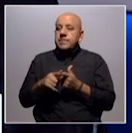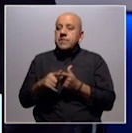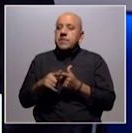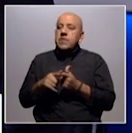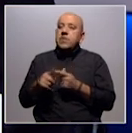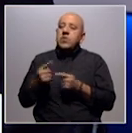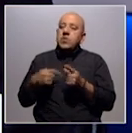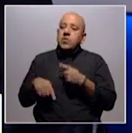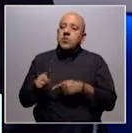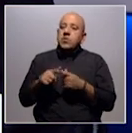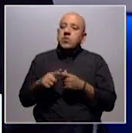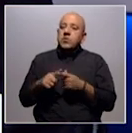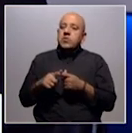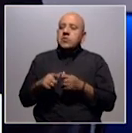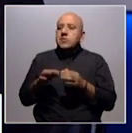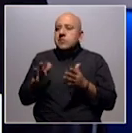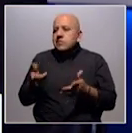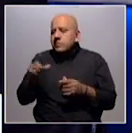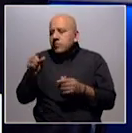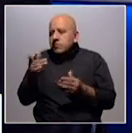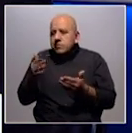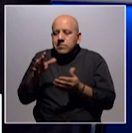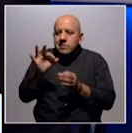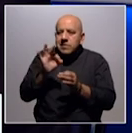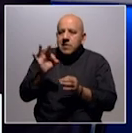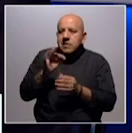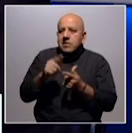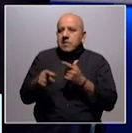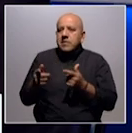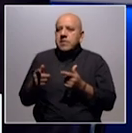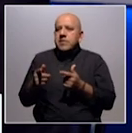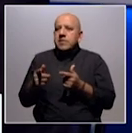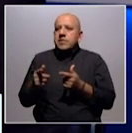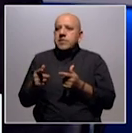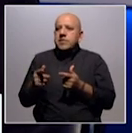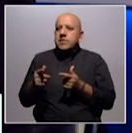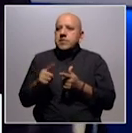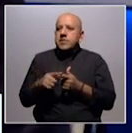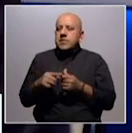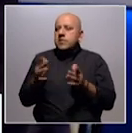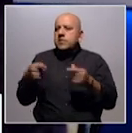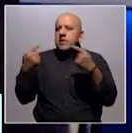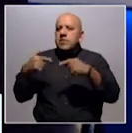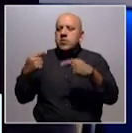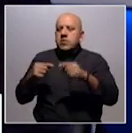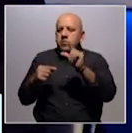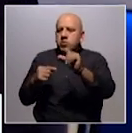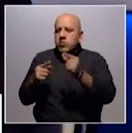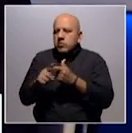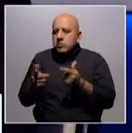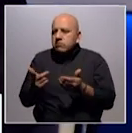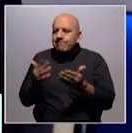entonces es poco y nada lo que uno puede sacar de se debatió poco si